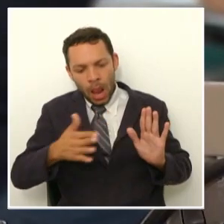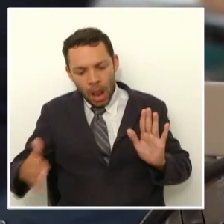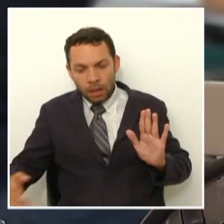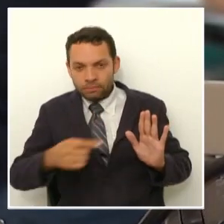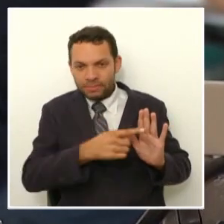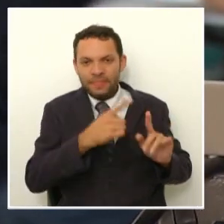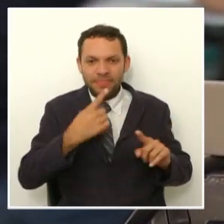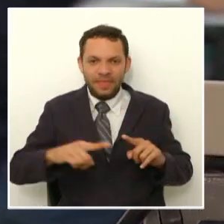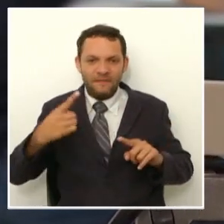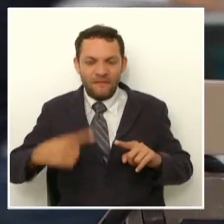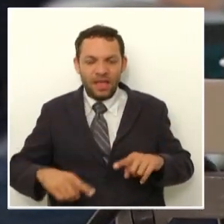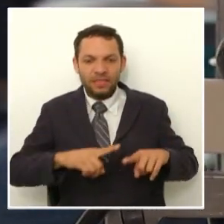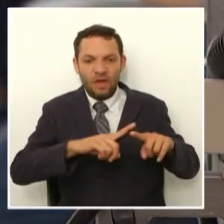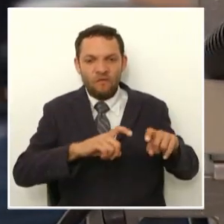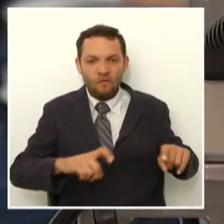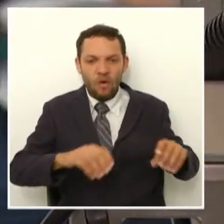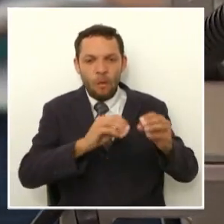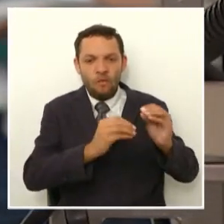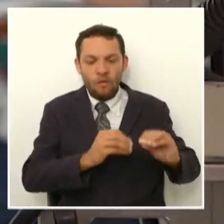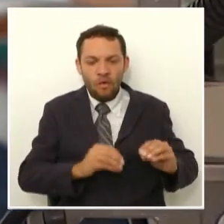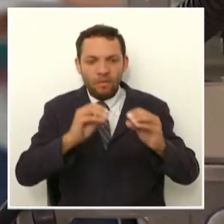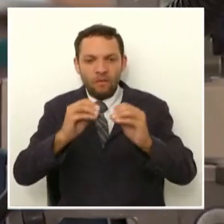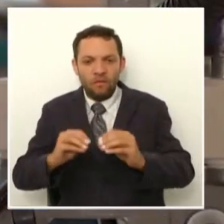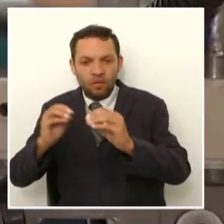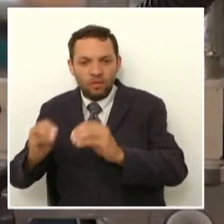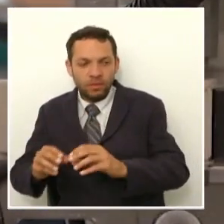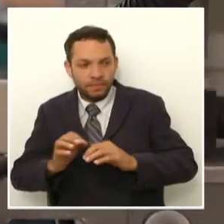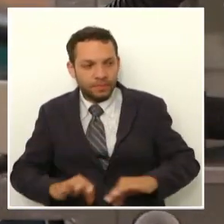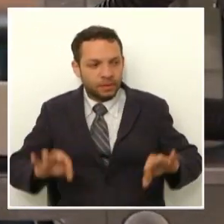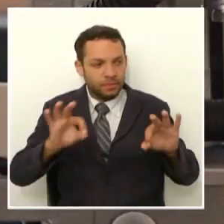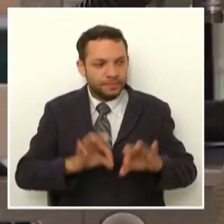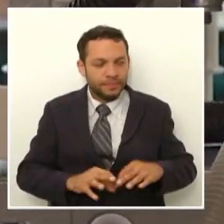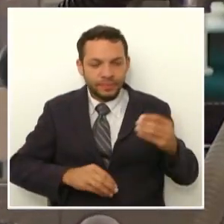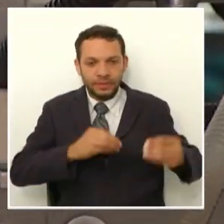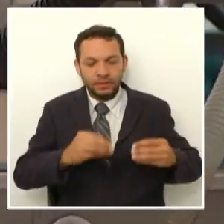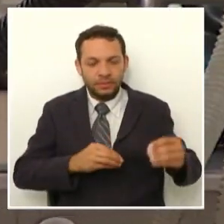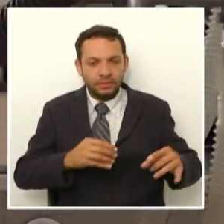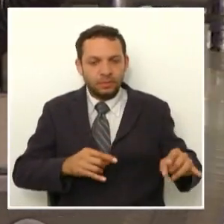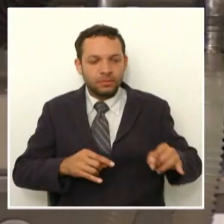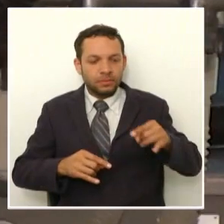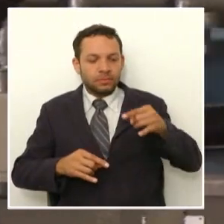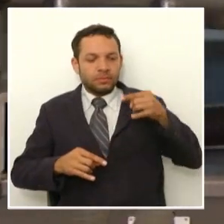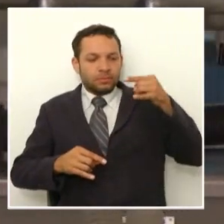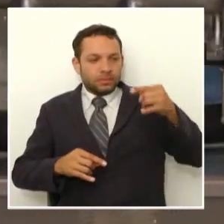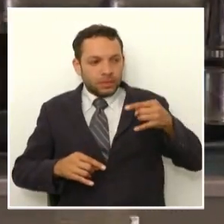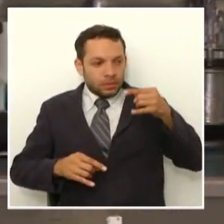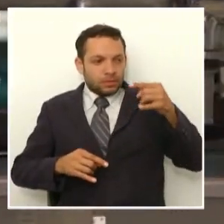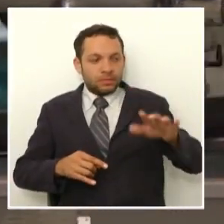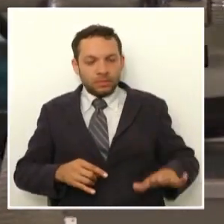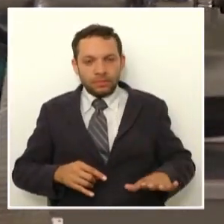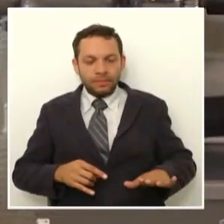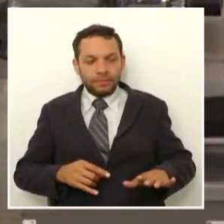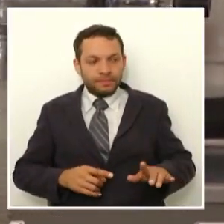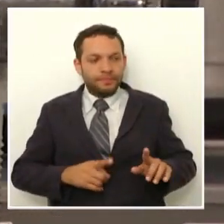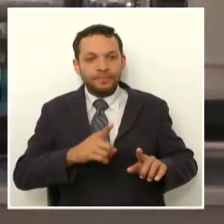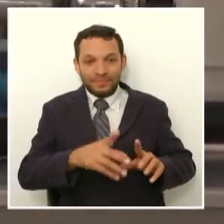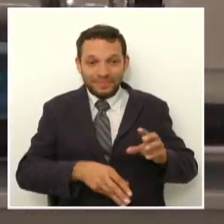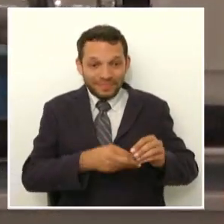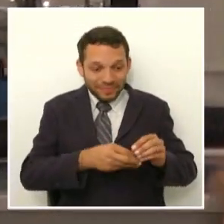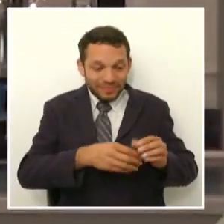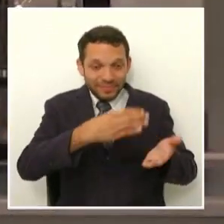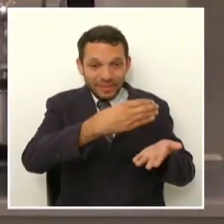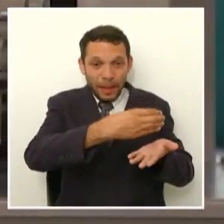cierto? Claro, todas necesitaban bomba. Esos utilizaban balón, sí, esos eran, aquí llega, la respiración era manual, sí.